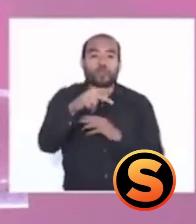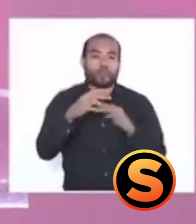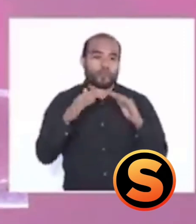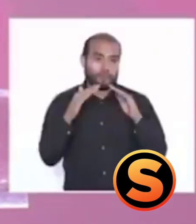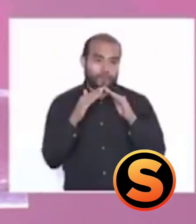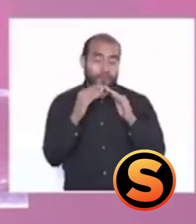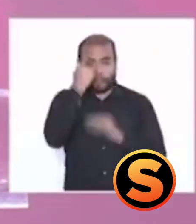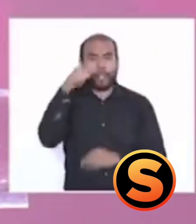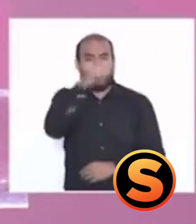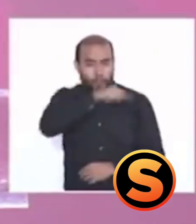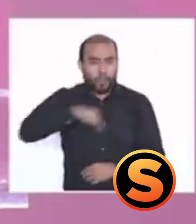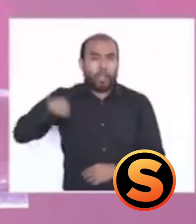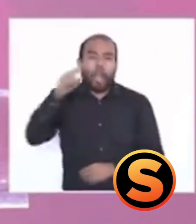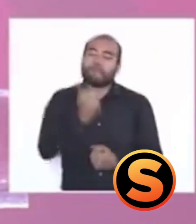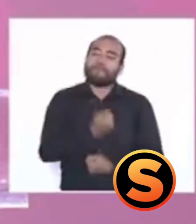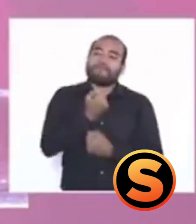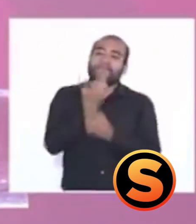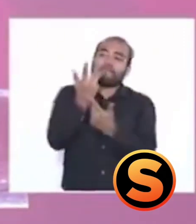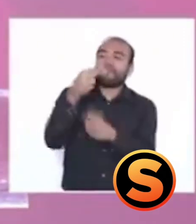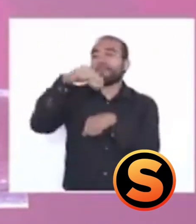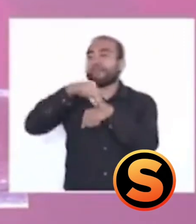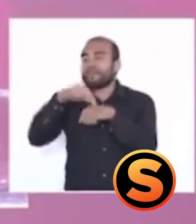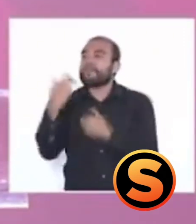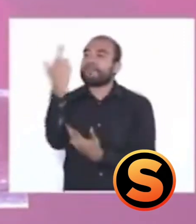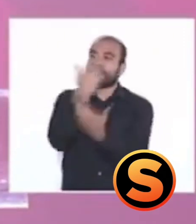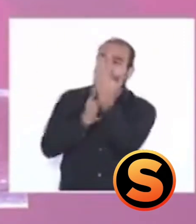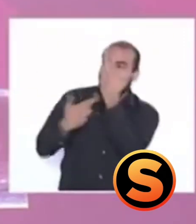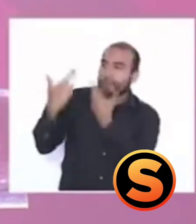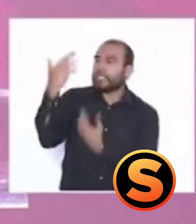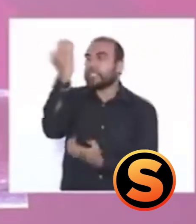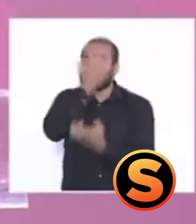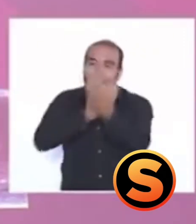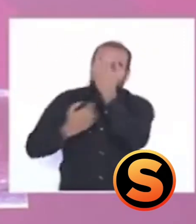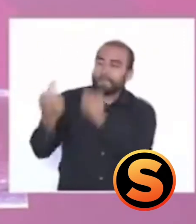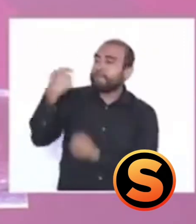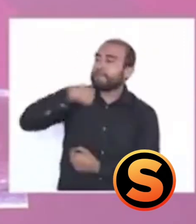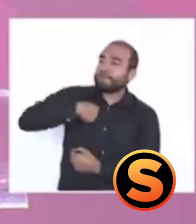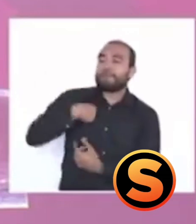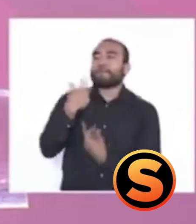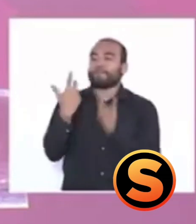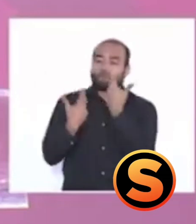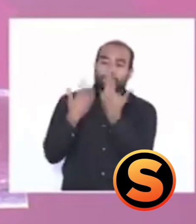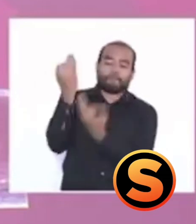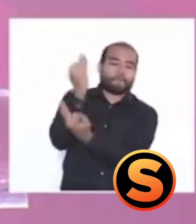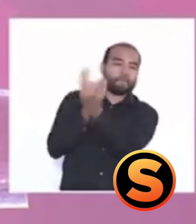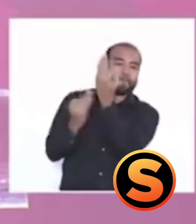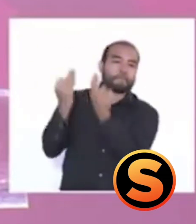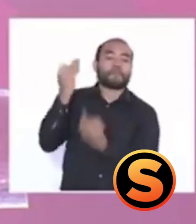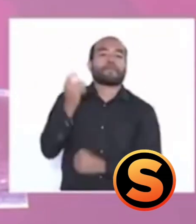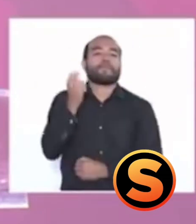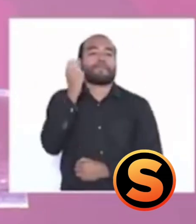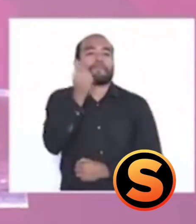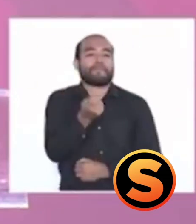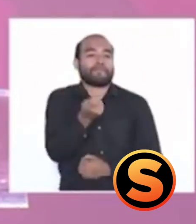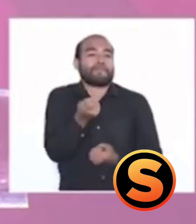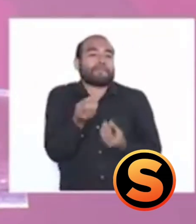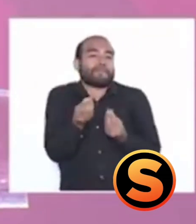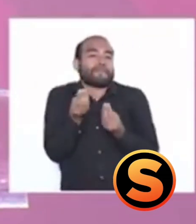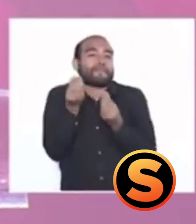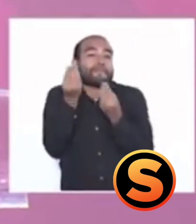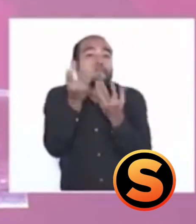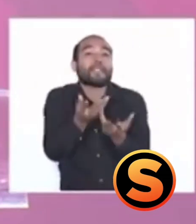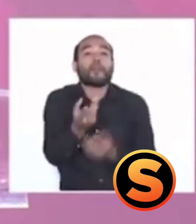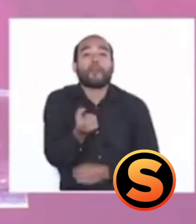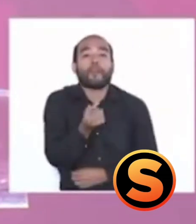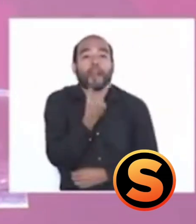puedan hablar con los médicos, que les tomen los exámenes y también que les lleven, si es necesario,